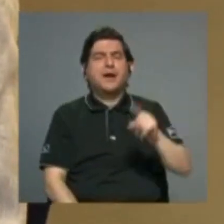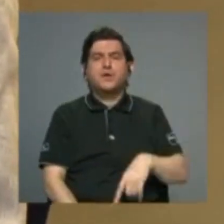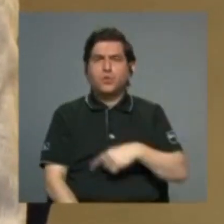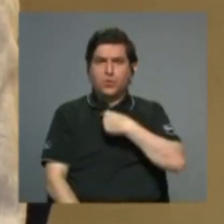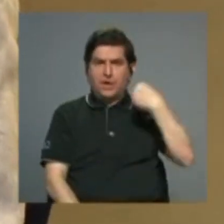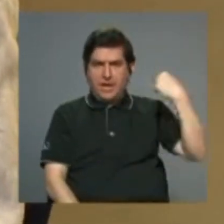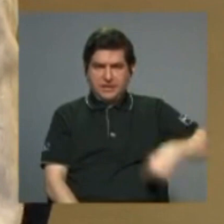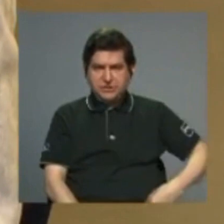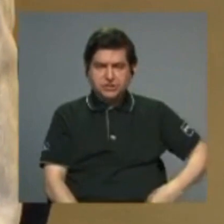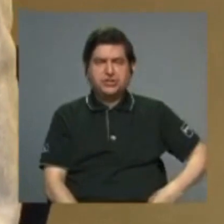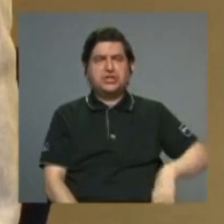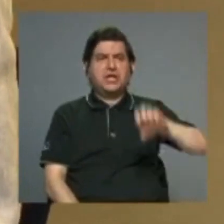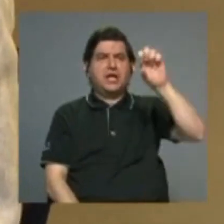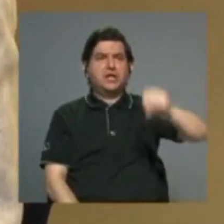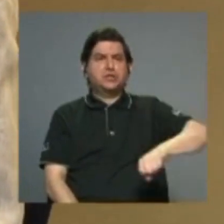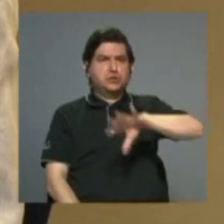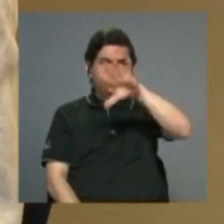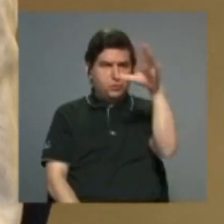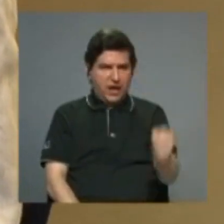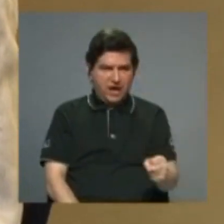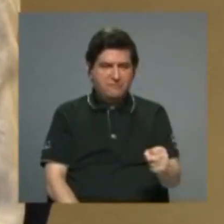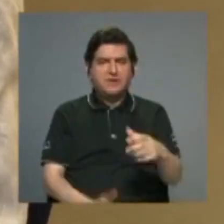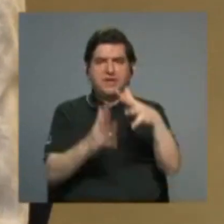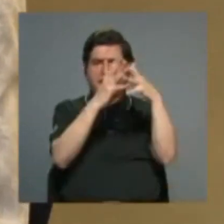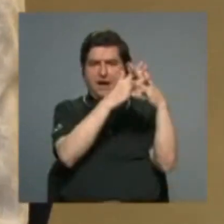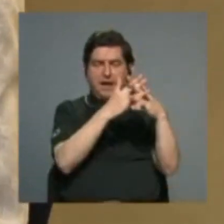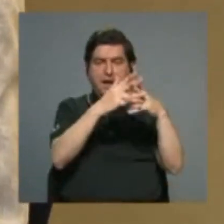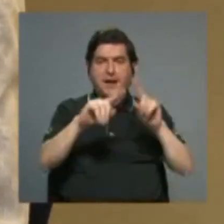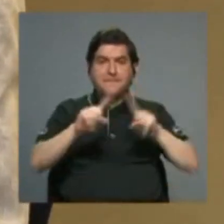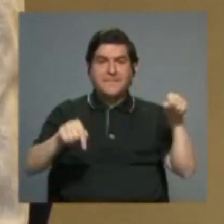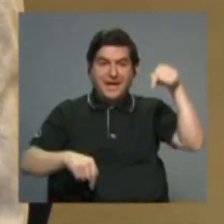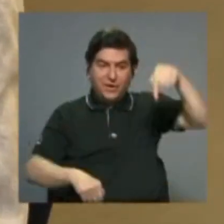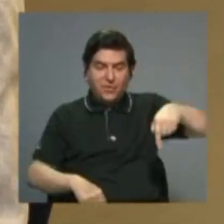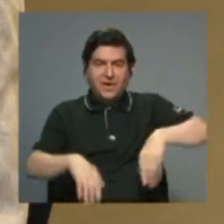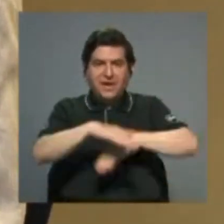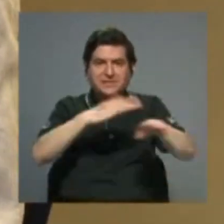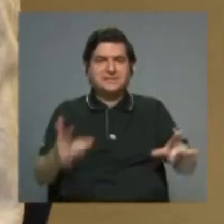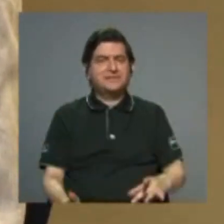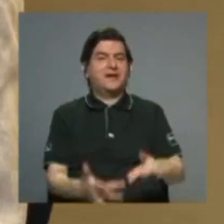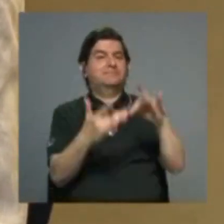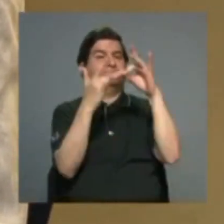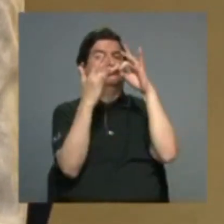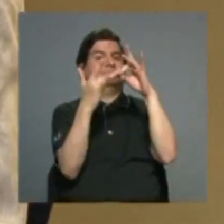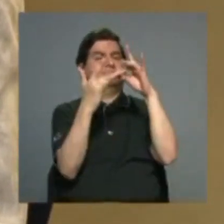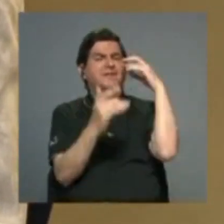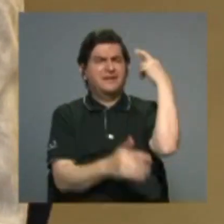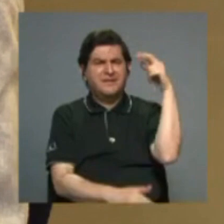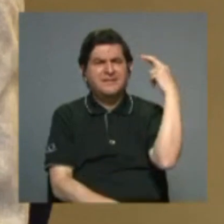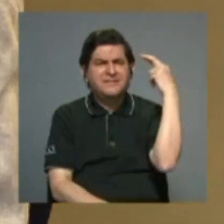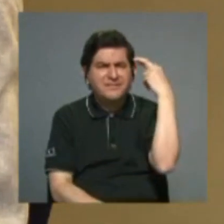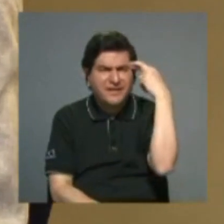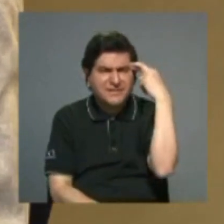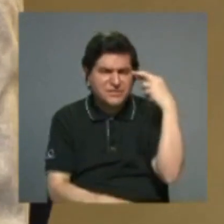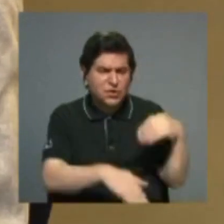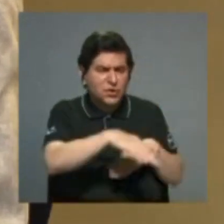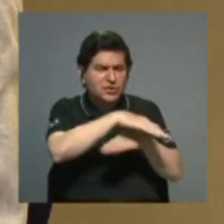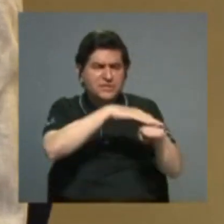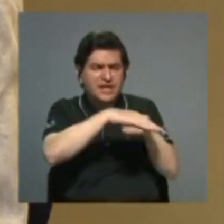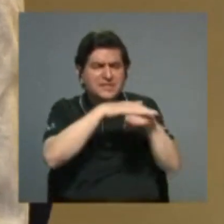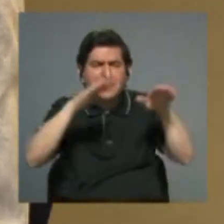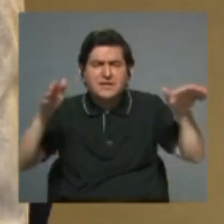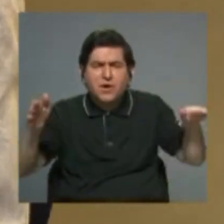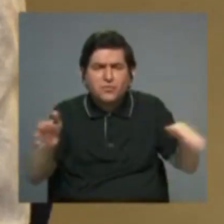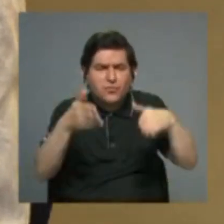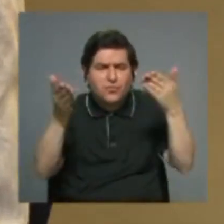en Sudáfrica, en Estados Unidos, pero esta es una sede muy particular. La razón de las sedes es el empujar